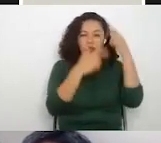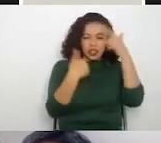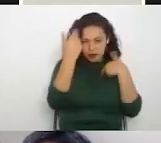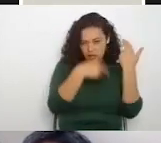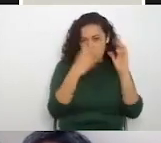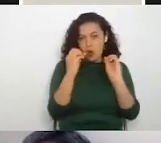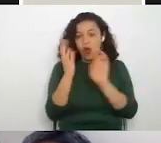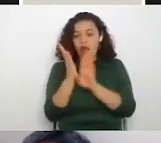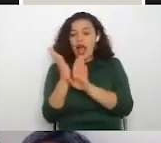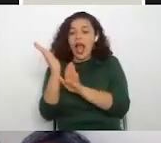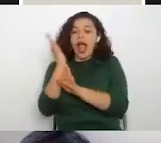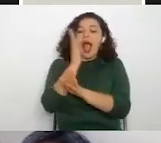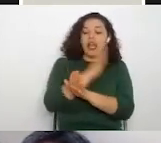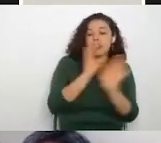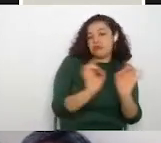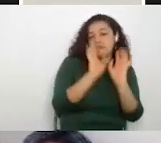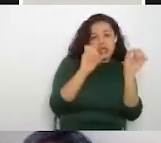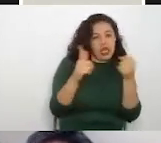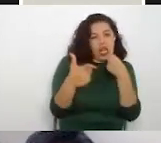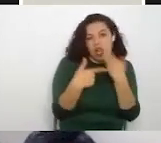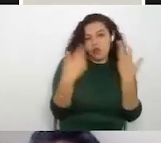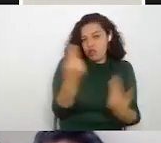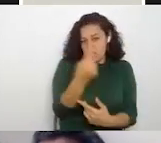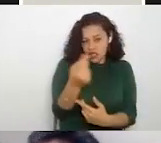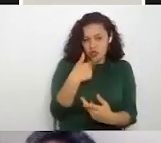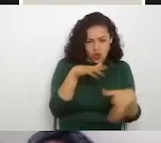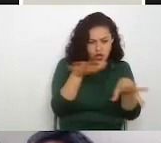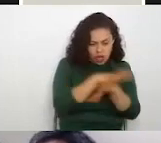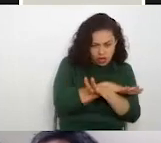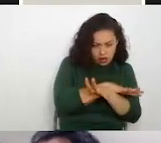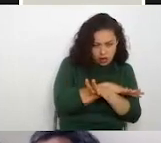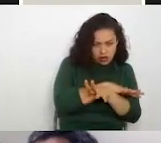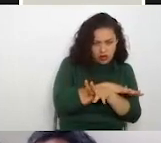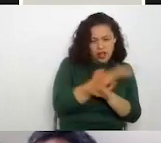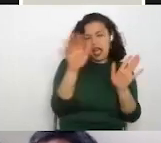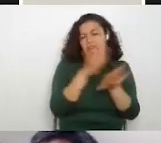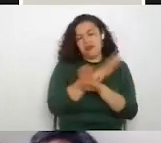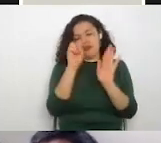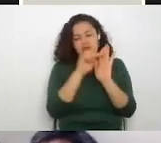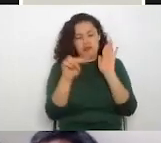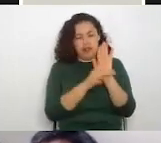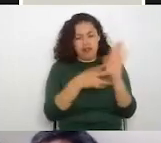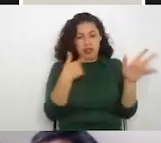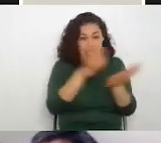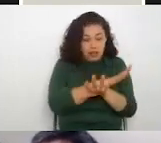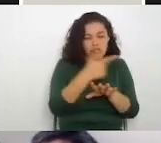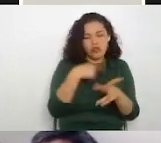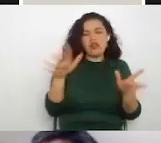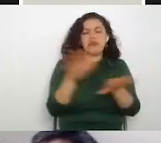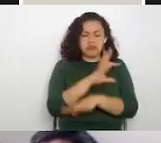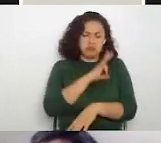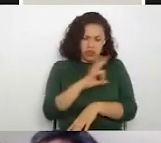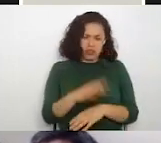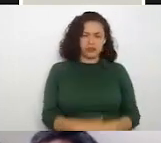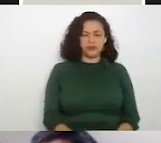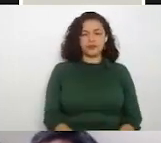en caso de que exista, de que sea necesario, ¿no? Como esos cambios normativos de los que hablábamos. Y bueno, también es